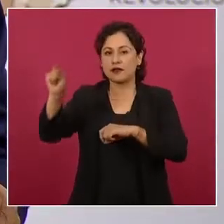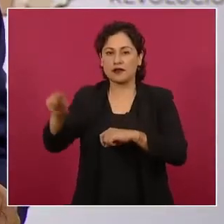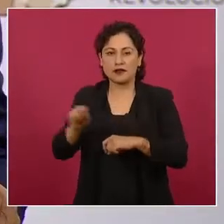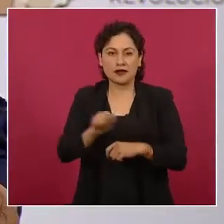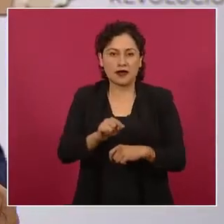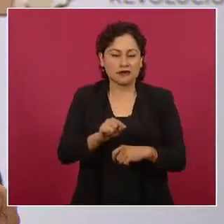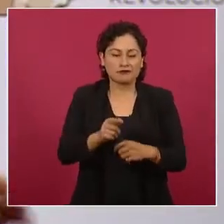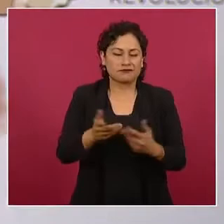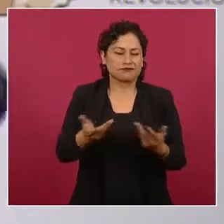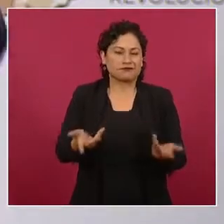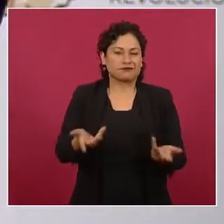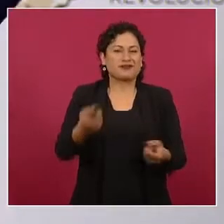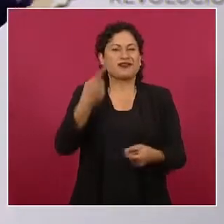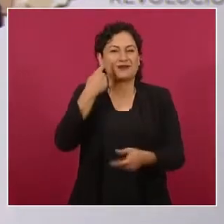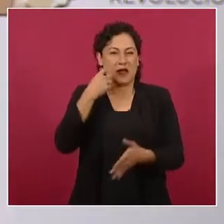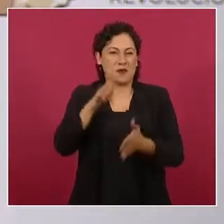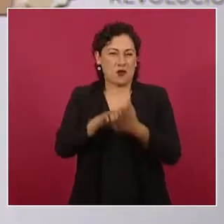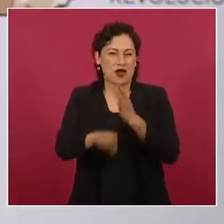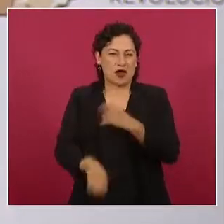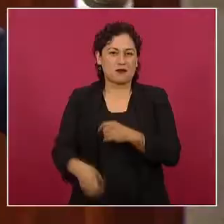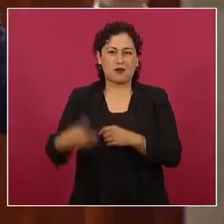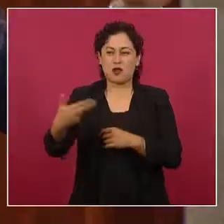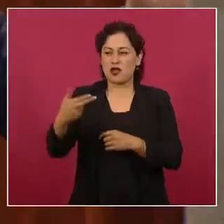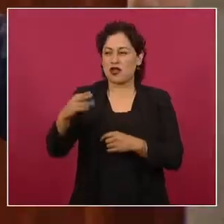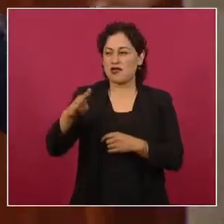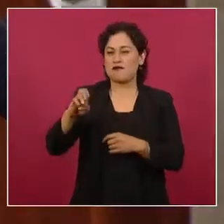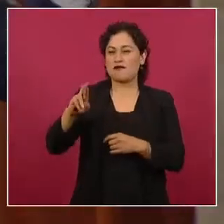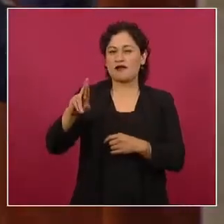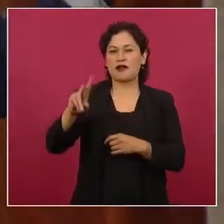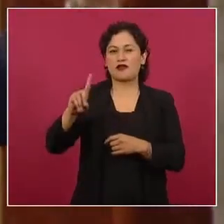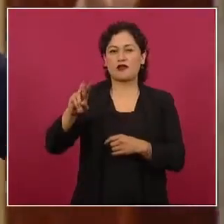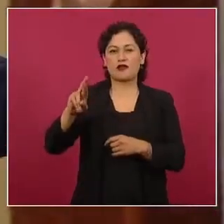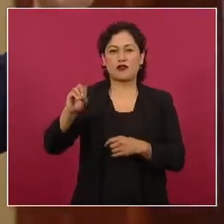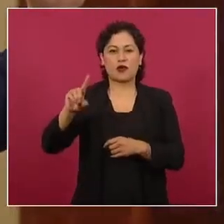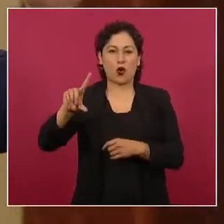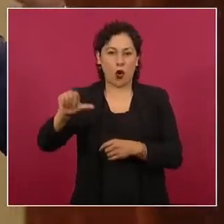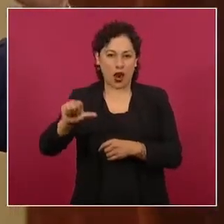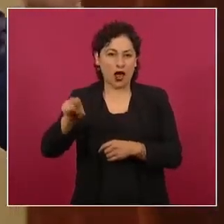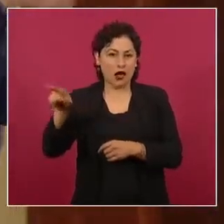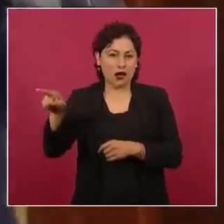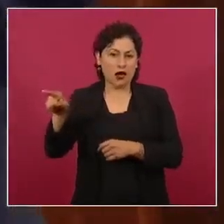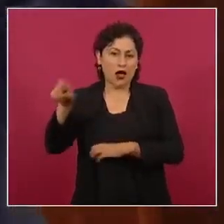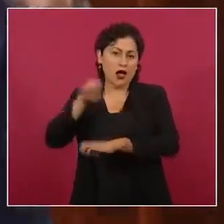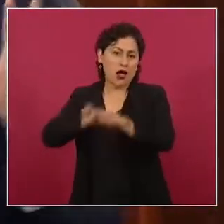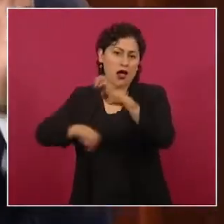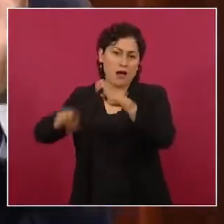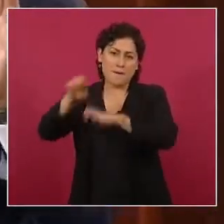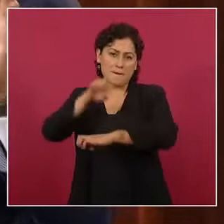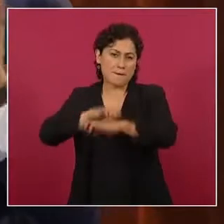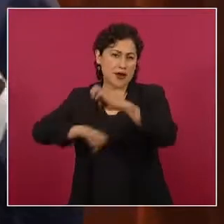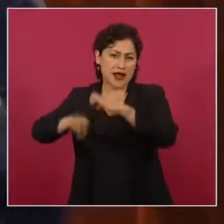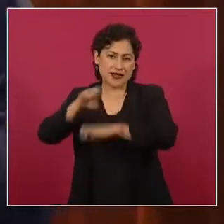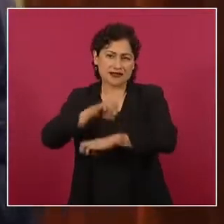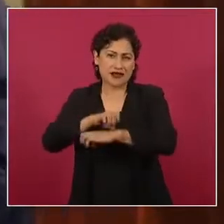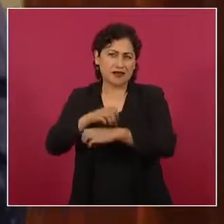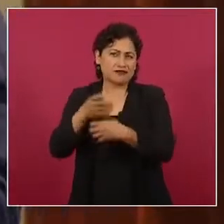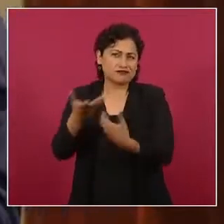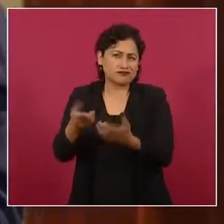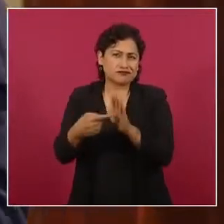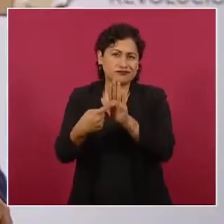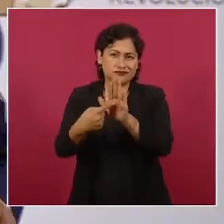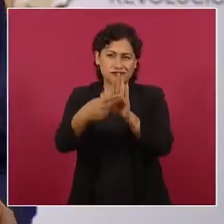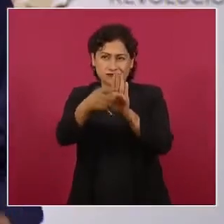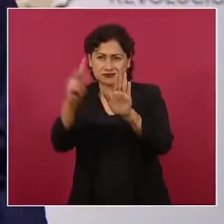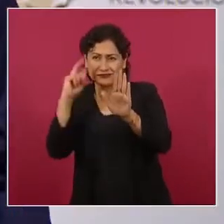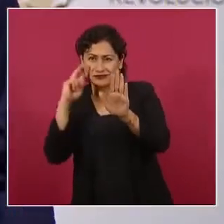porque Iberdrola no deja de ser una empresa fachada. Detrás de Iberdrola están los